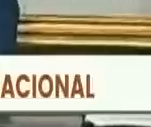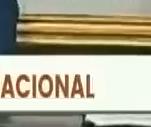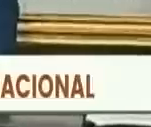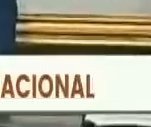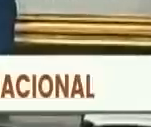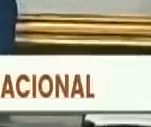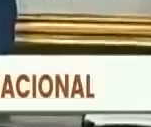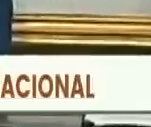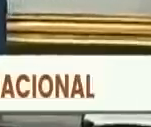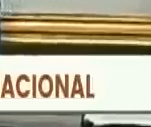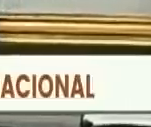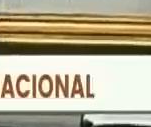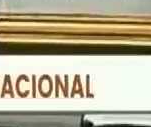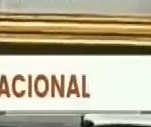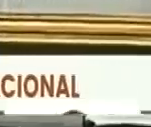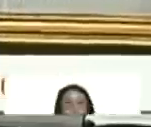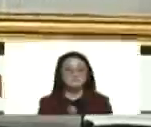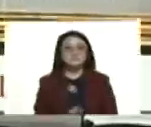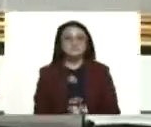hasta lo más profundo